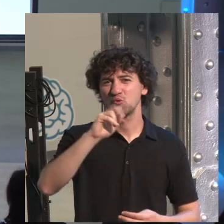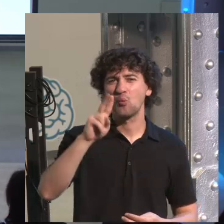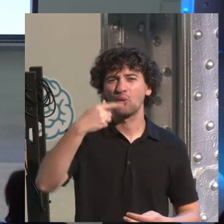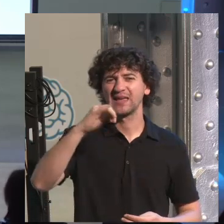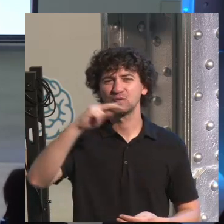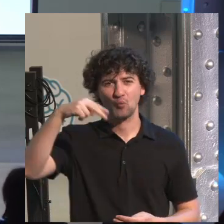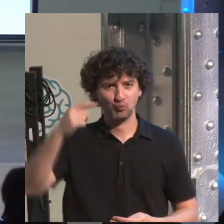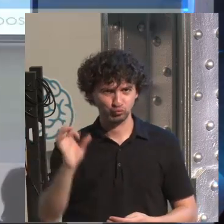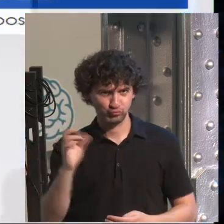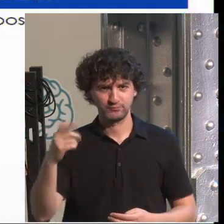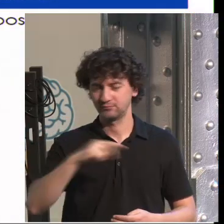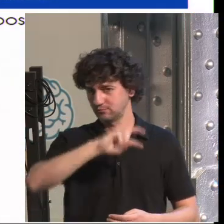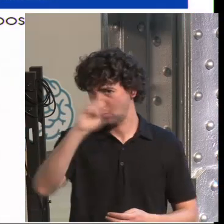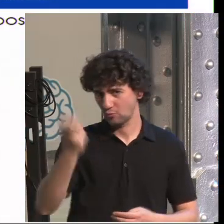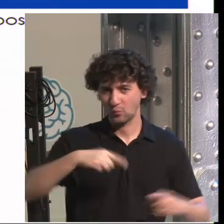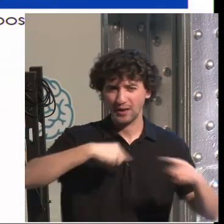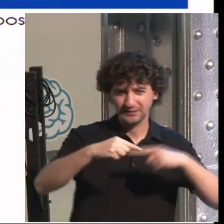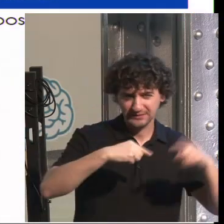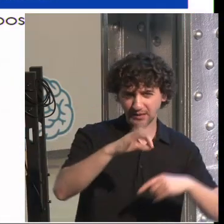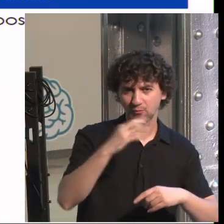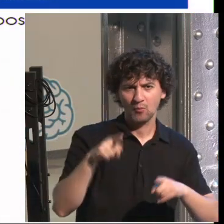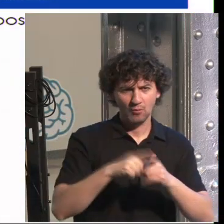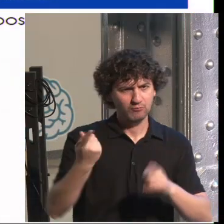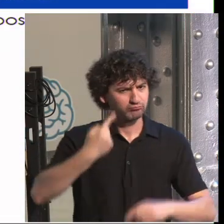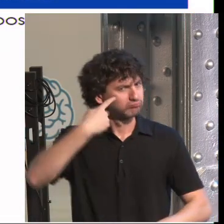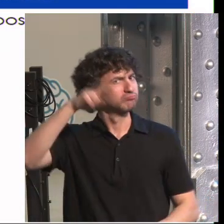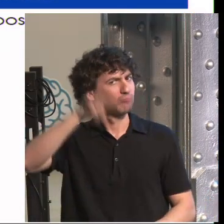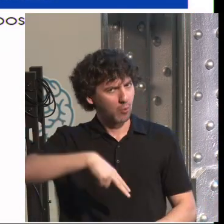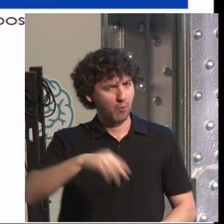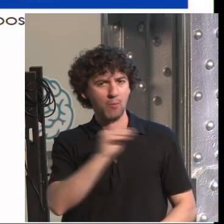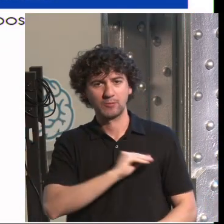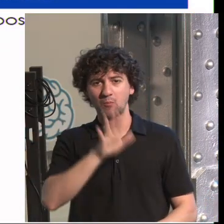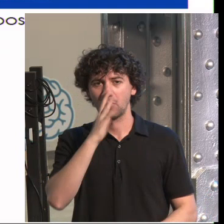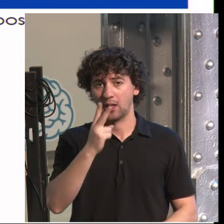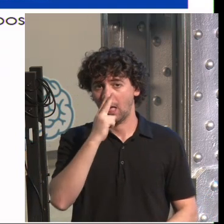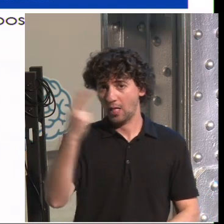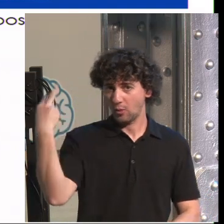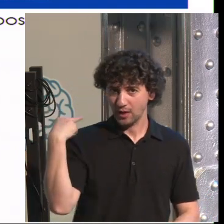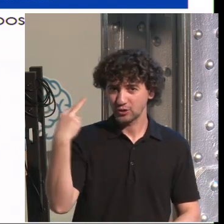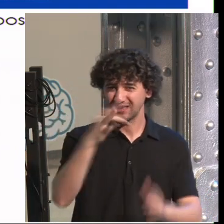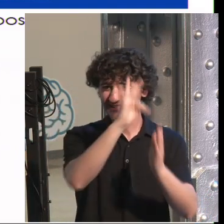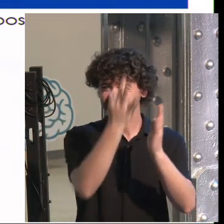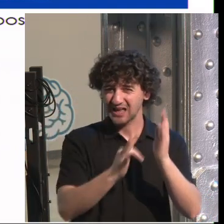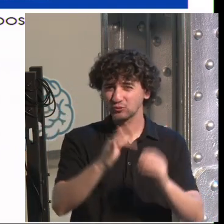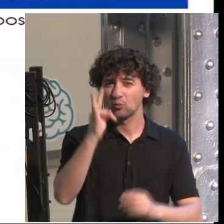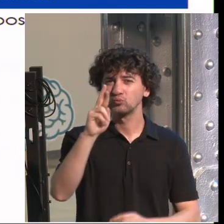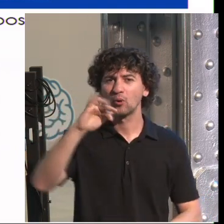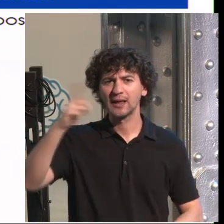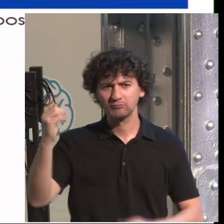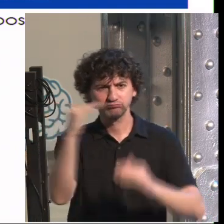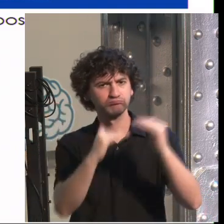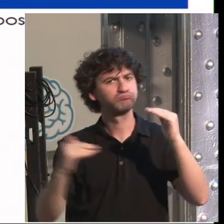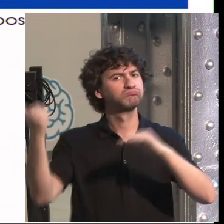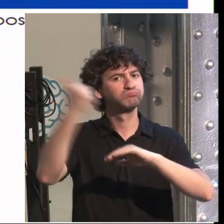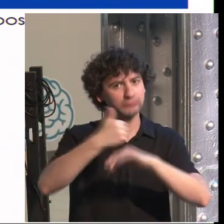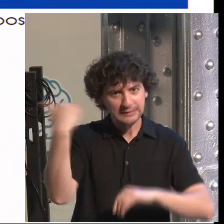es un chatbot que ha recibido mucha notoriedad porque hace un par de años supuestamente pasó el test de Turing. Es un adolescente,